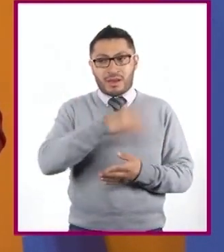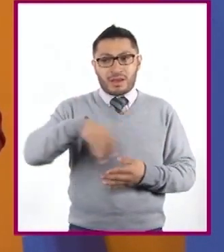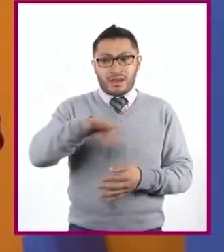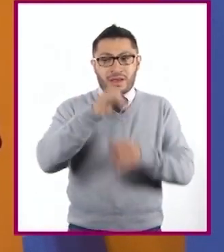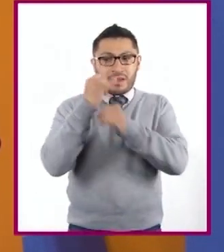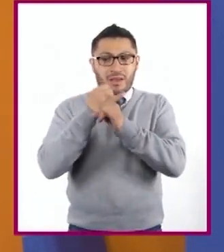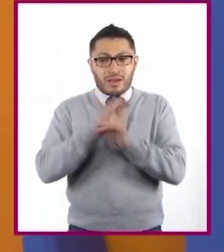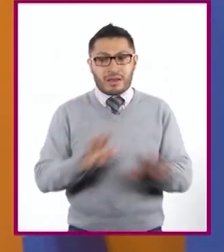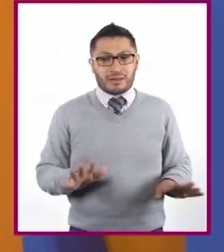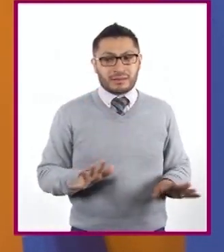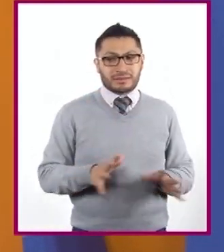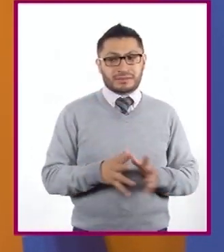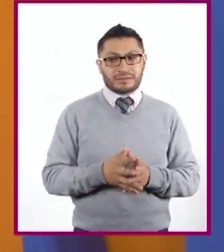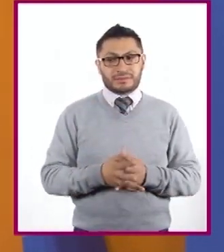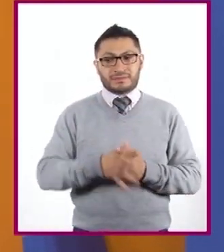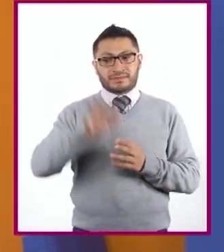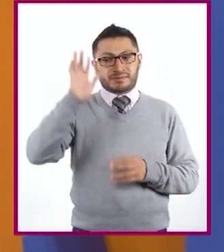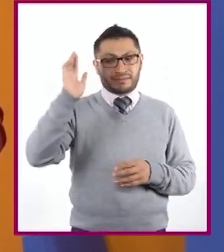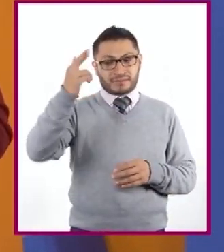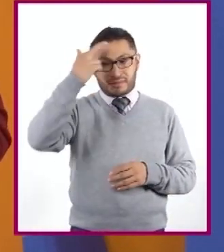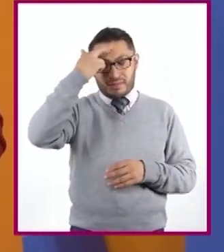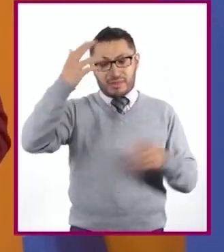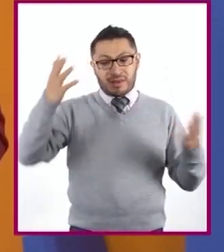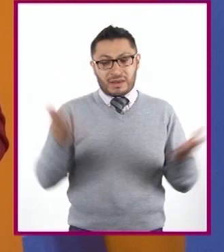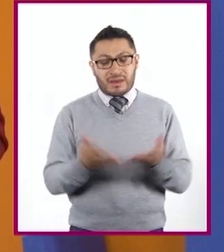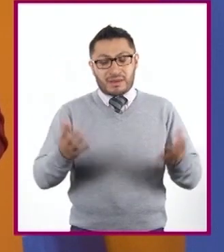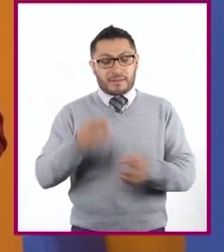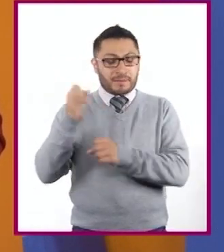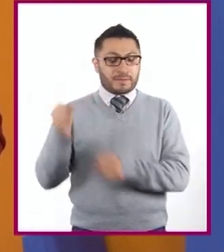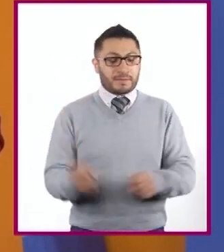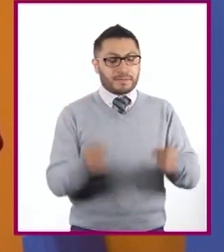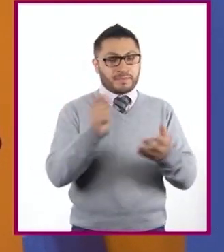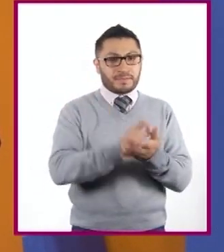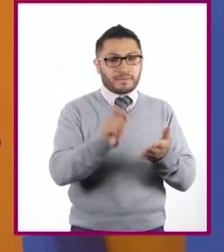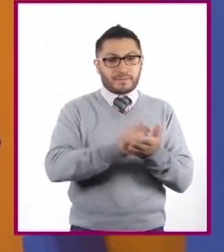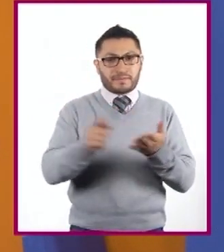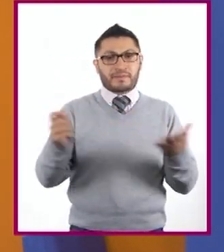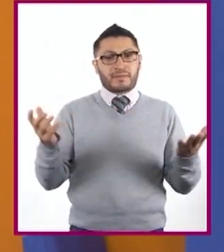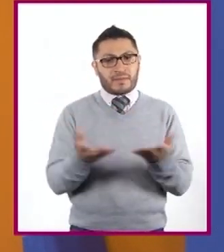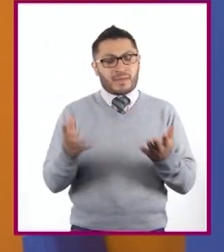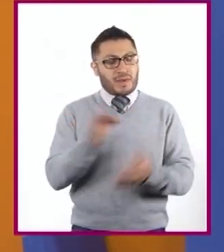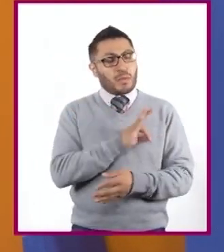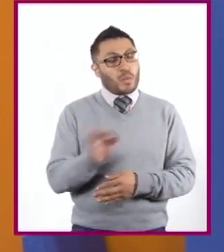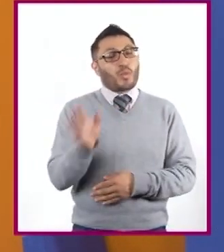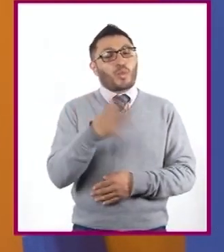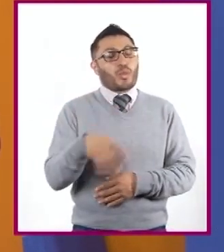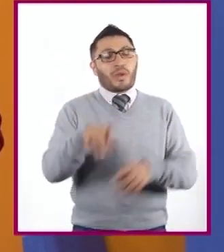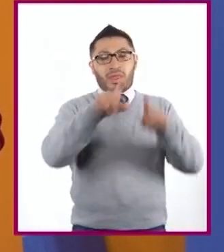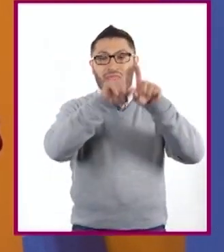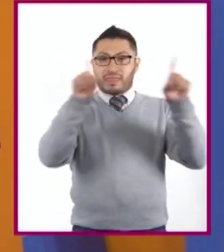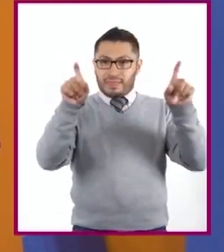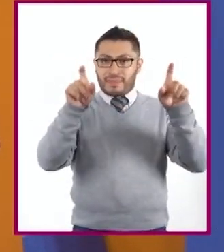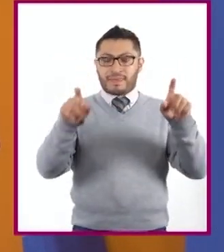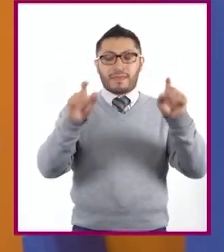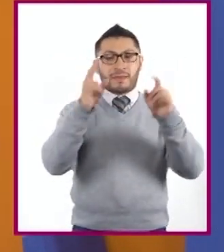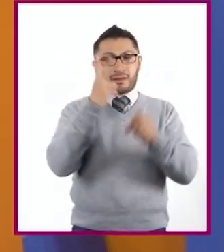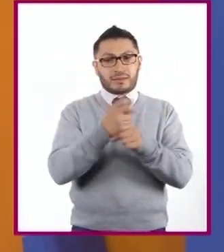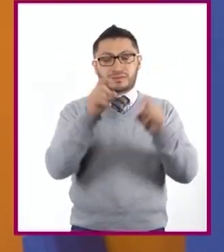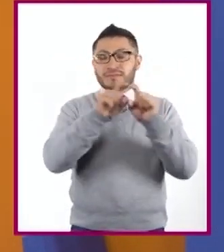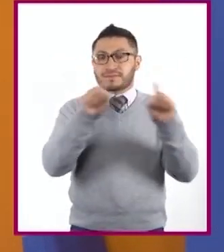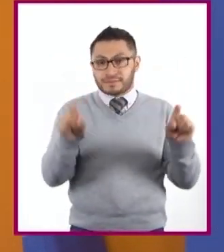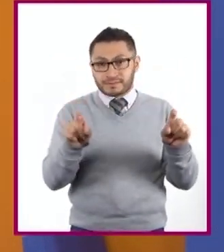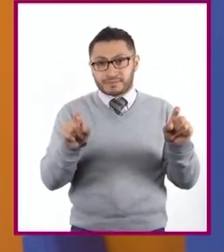información? Recuerden que para realizar una barrida de texto podemos buscar títulos,